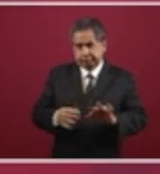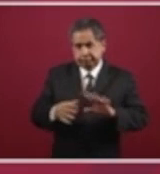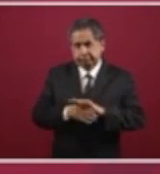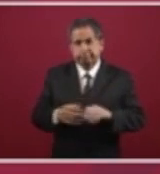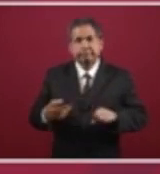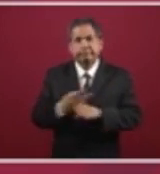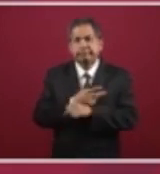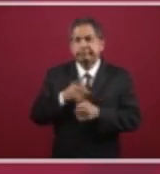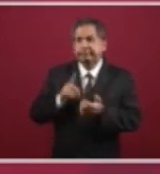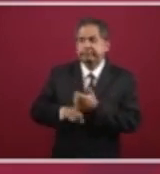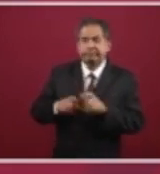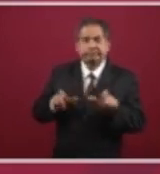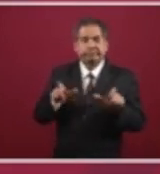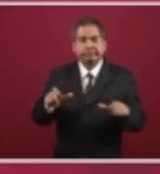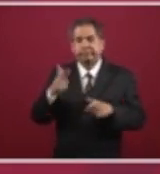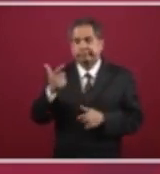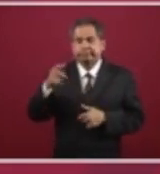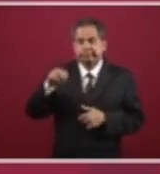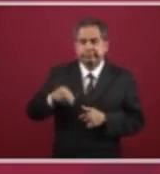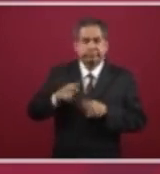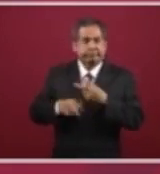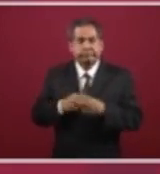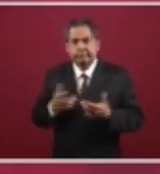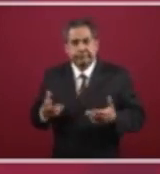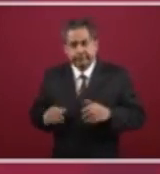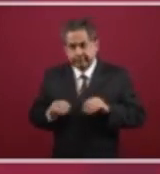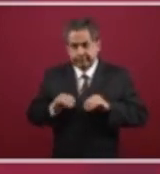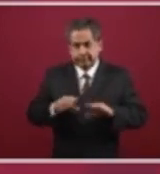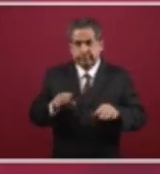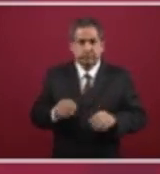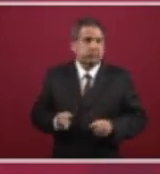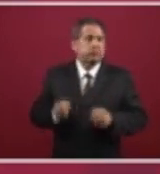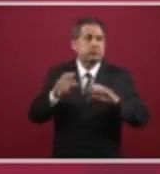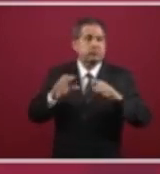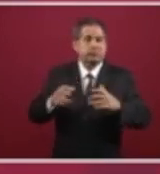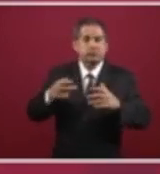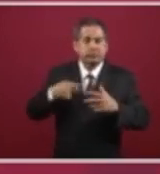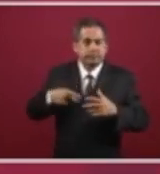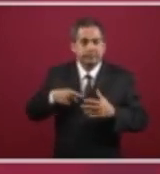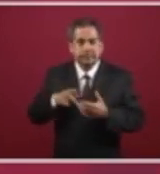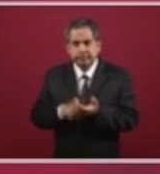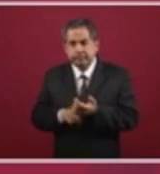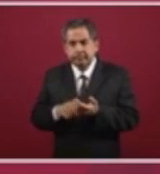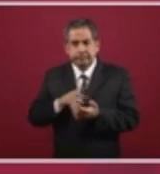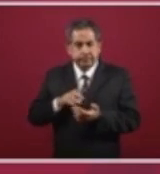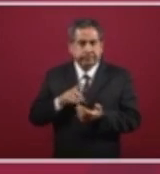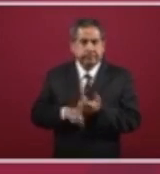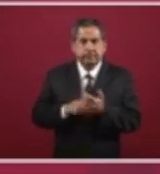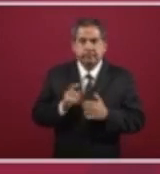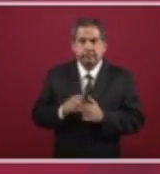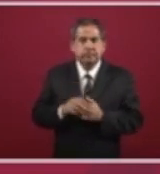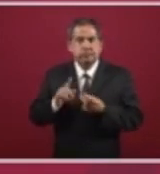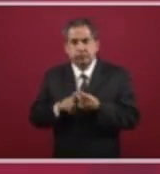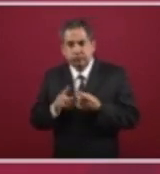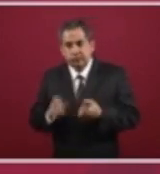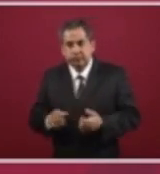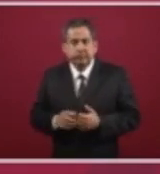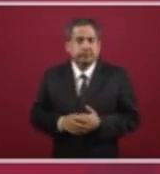lo que está haciendo la Guardia Nacional, cuántos elementos se tienen, en dónde